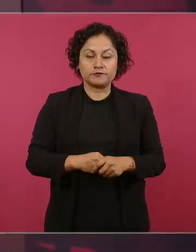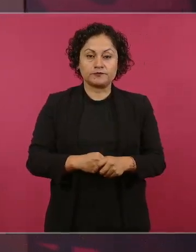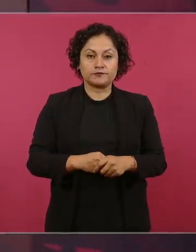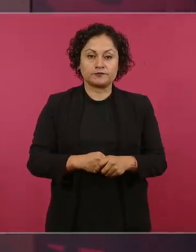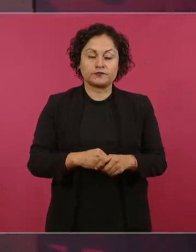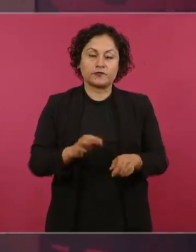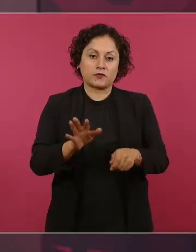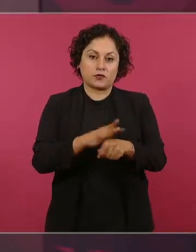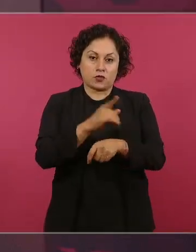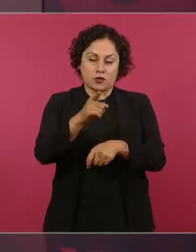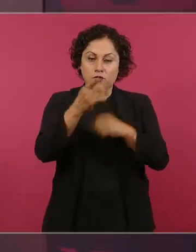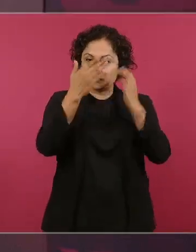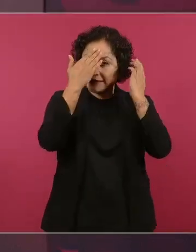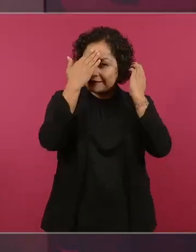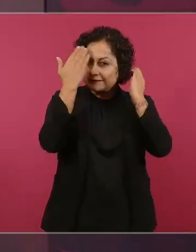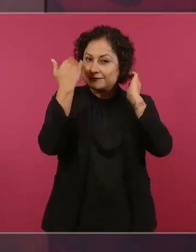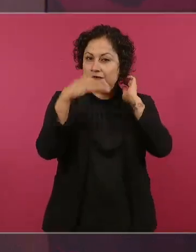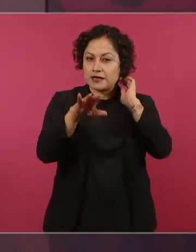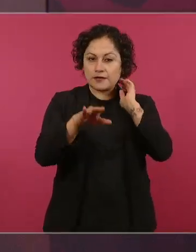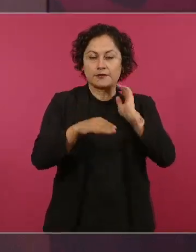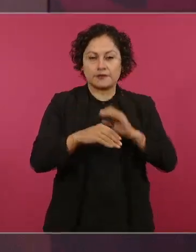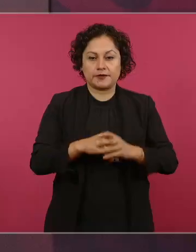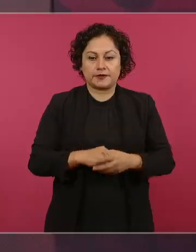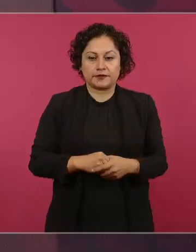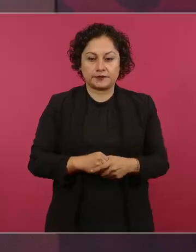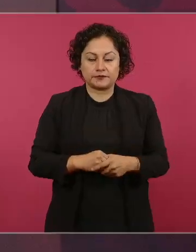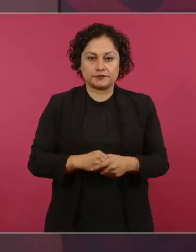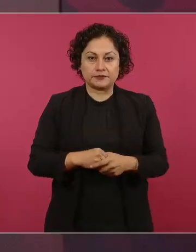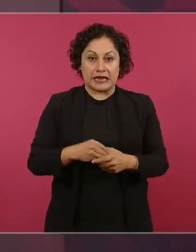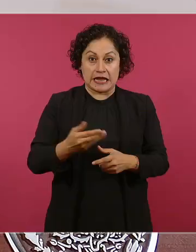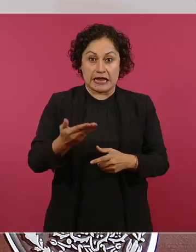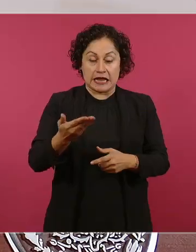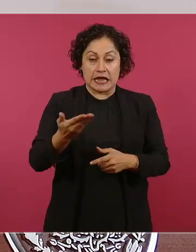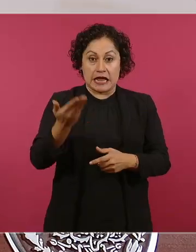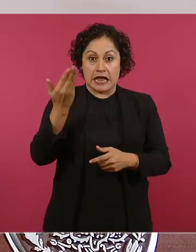saben ustedes cómo lo recibimos,